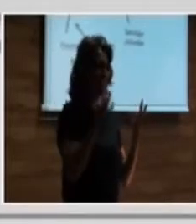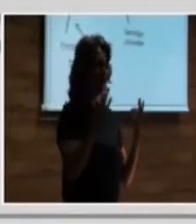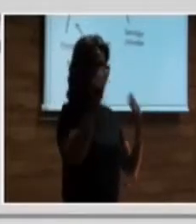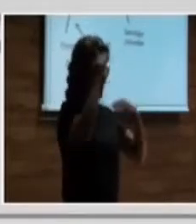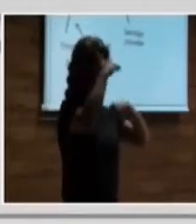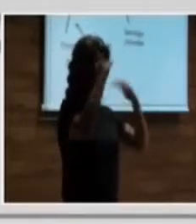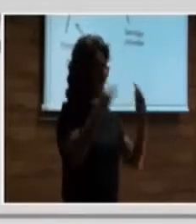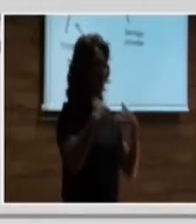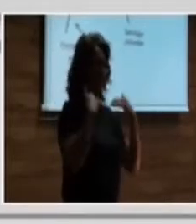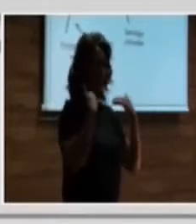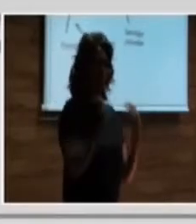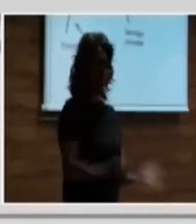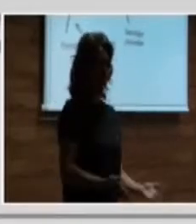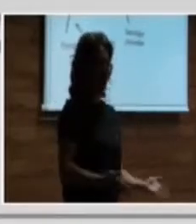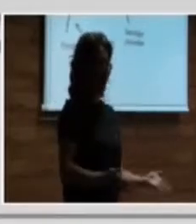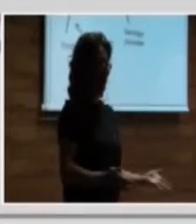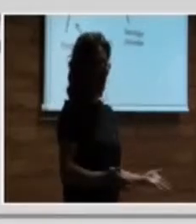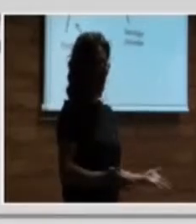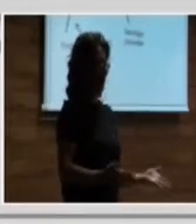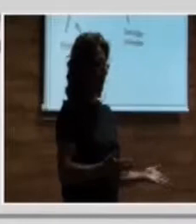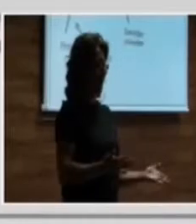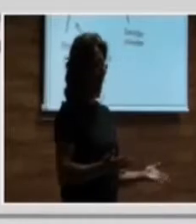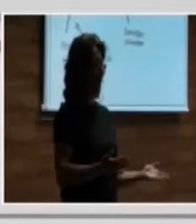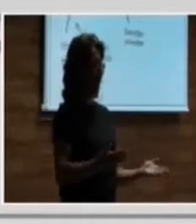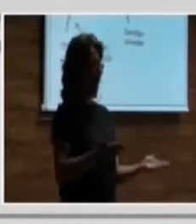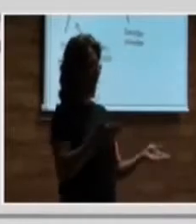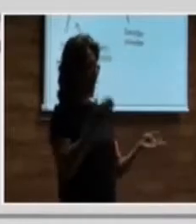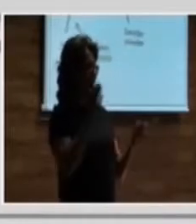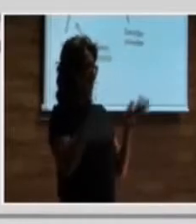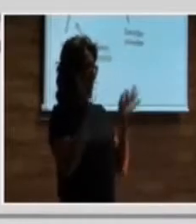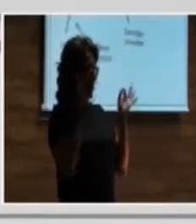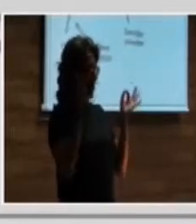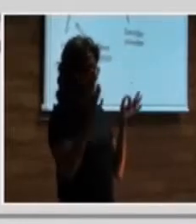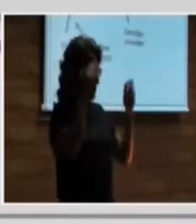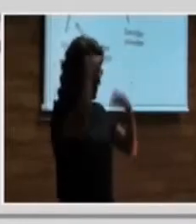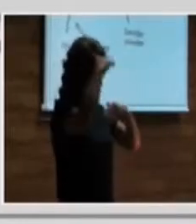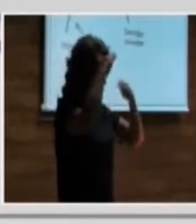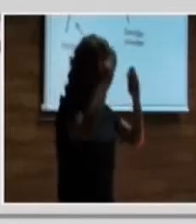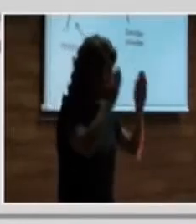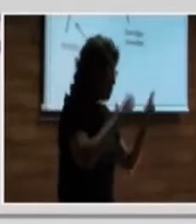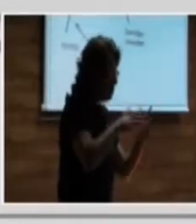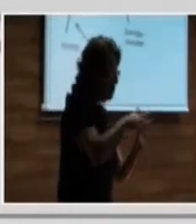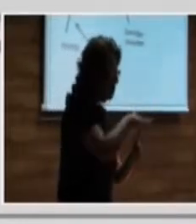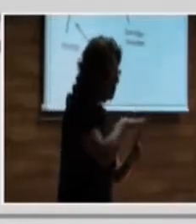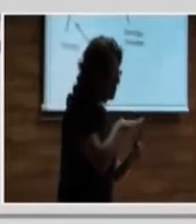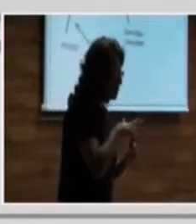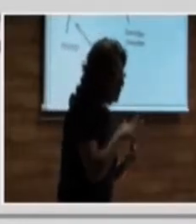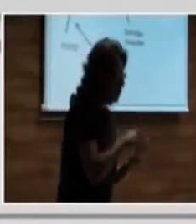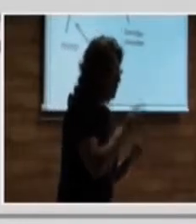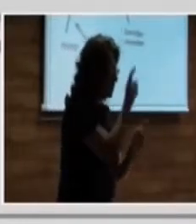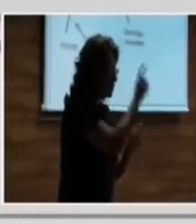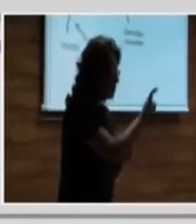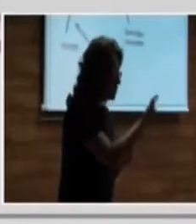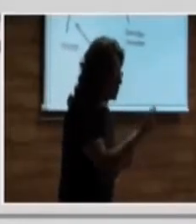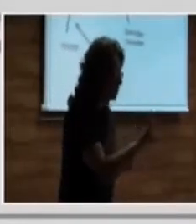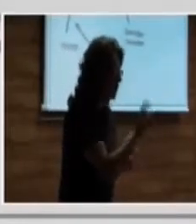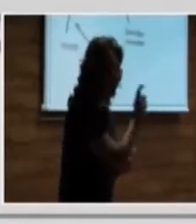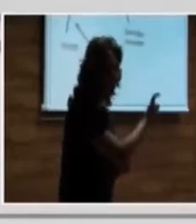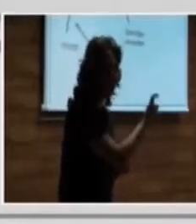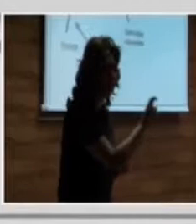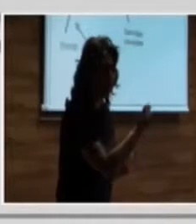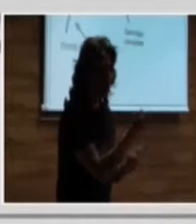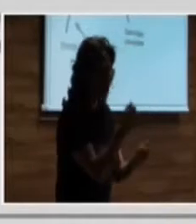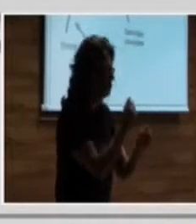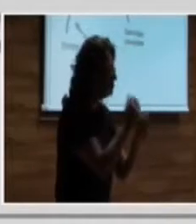primaria que implica actuar con muchos factores, multifactores, sobre las personas. La pregunta es con cuáles personas